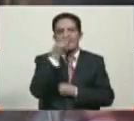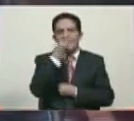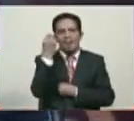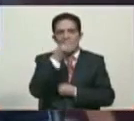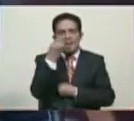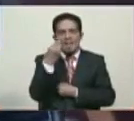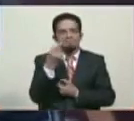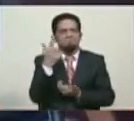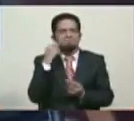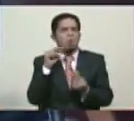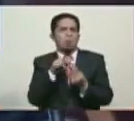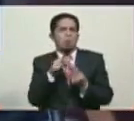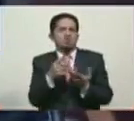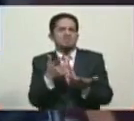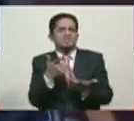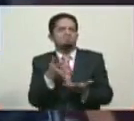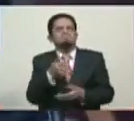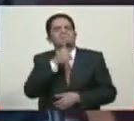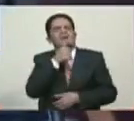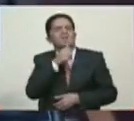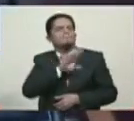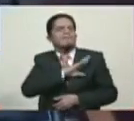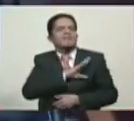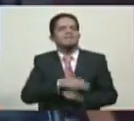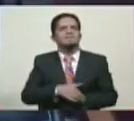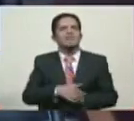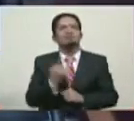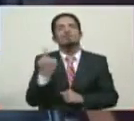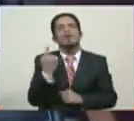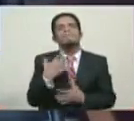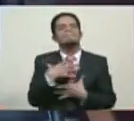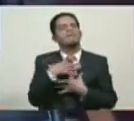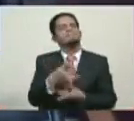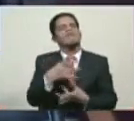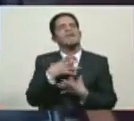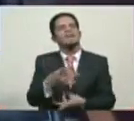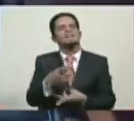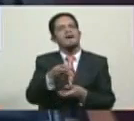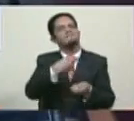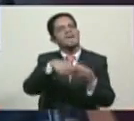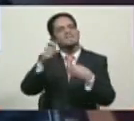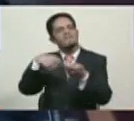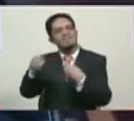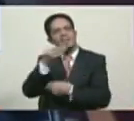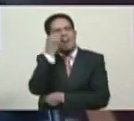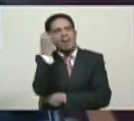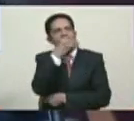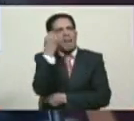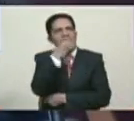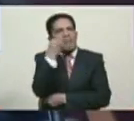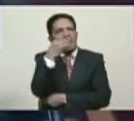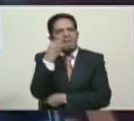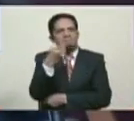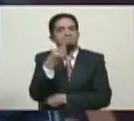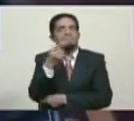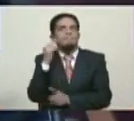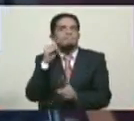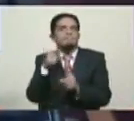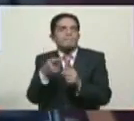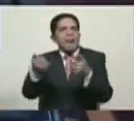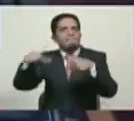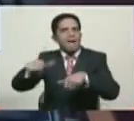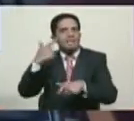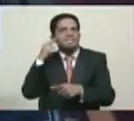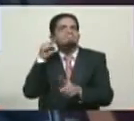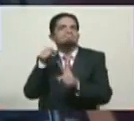fronteras ni de sentido de pertenencia. Les interesa solo desde el punto de vista comercial de la ganancia para el mal y para la